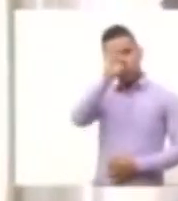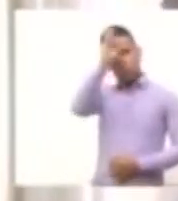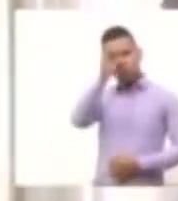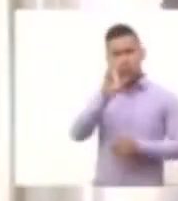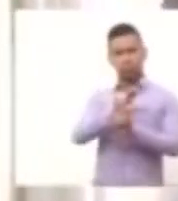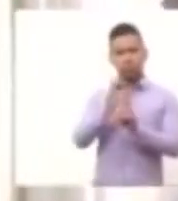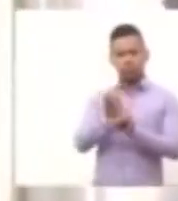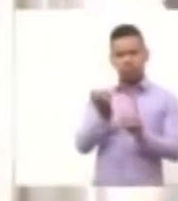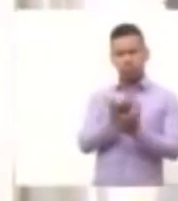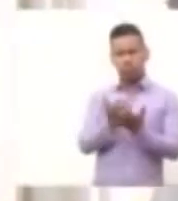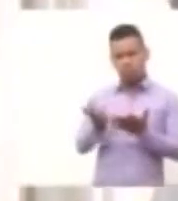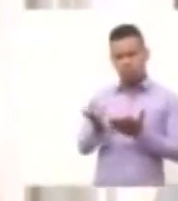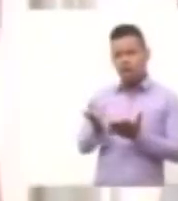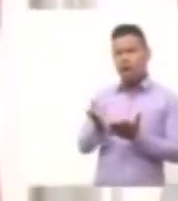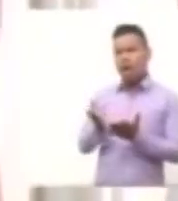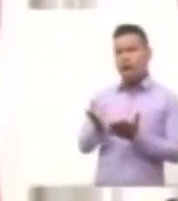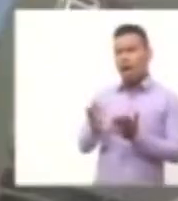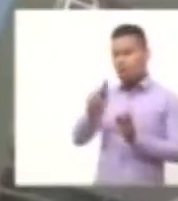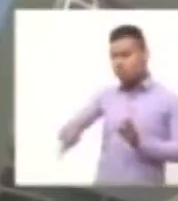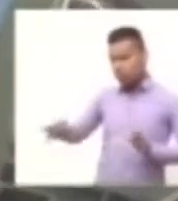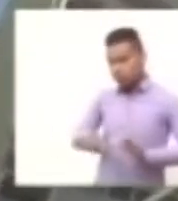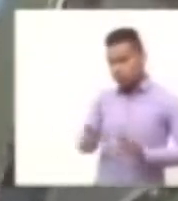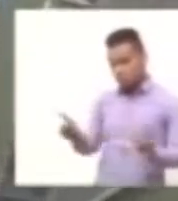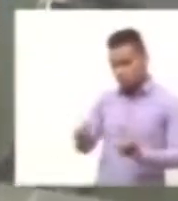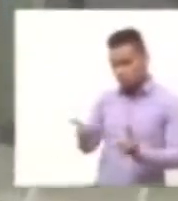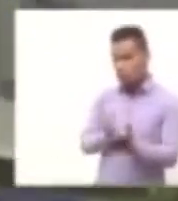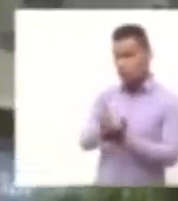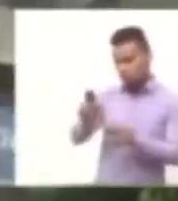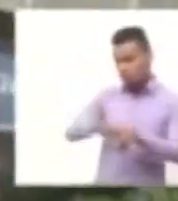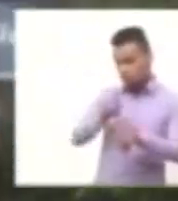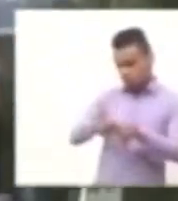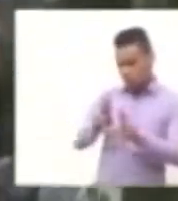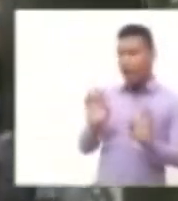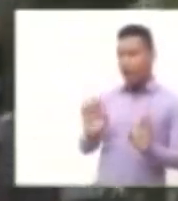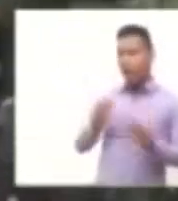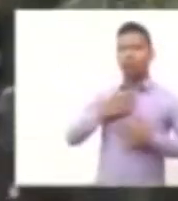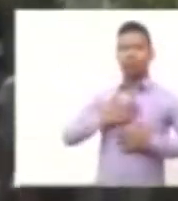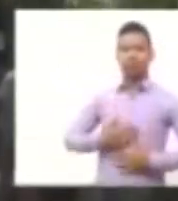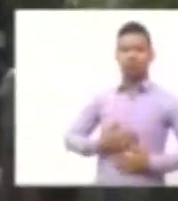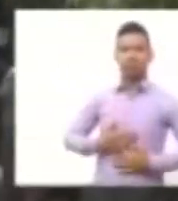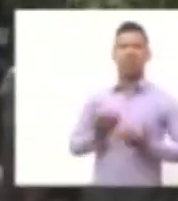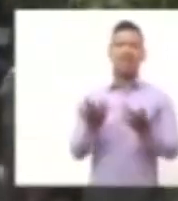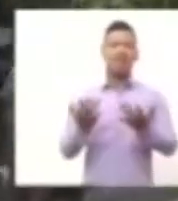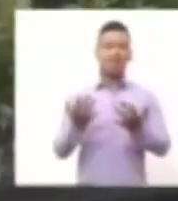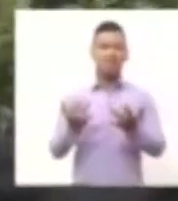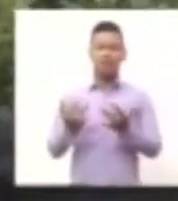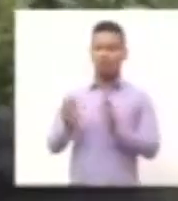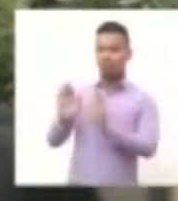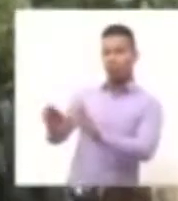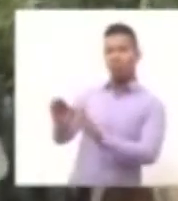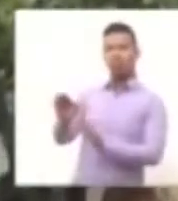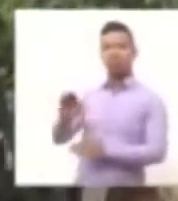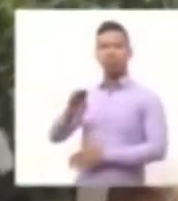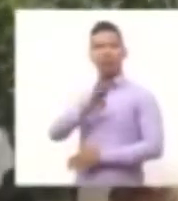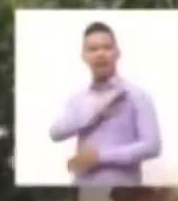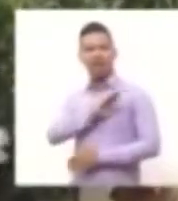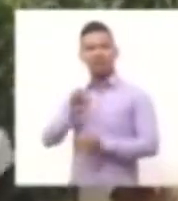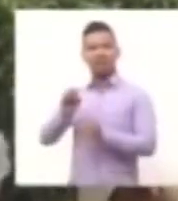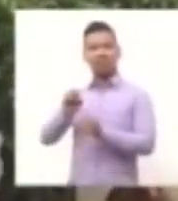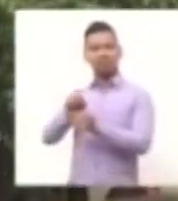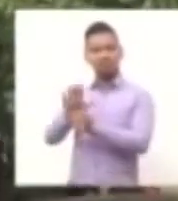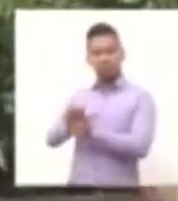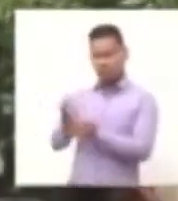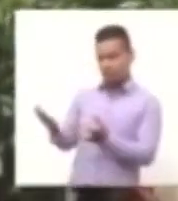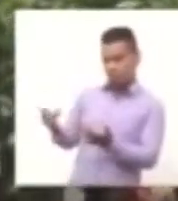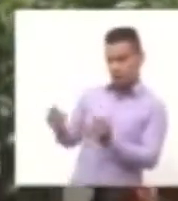en el distrito de Barranquilla pues van a seguirse presentando. De esta manera se estaría a la espera de los parámetros determinados por la alcaldía distrital para conocer